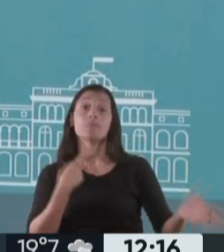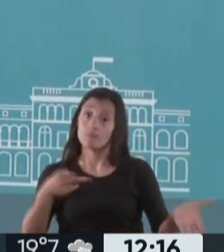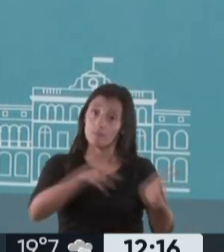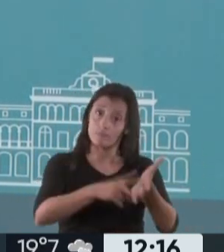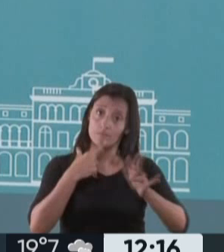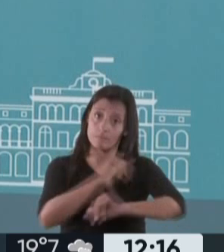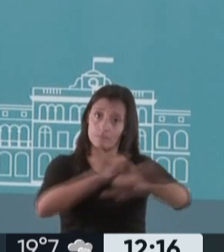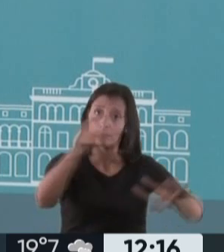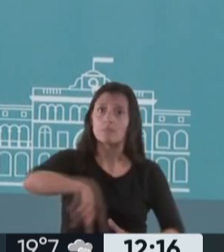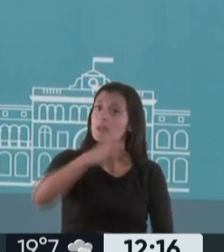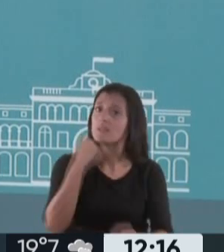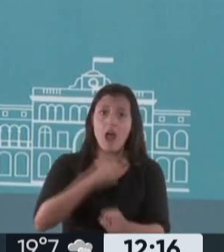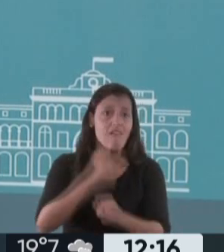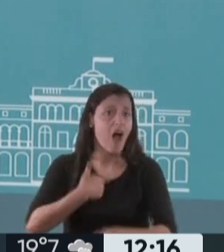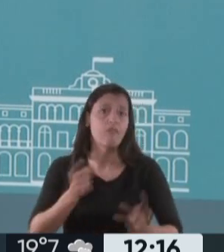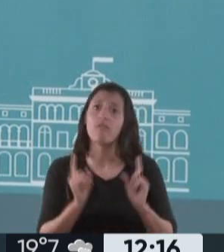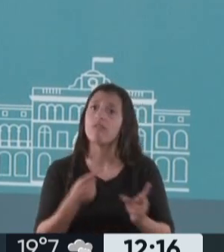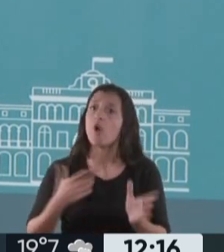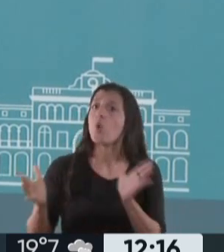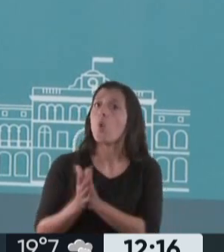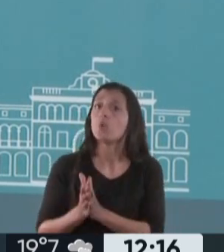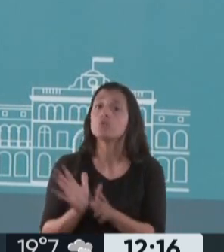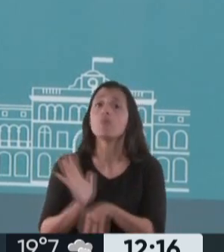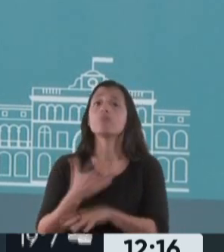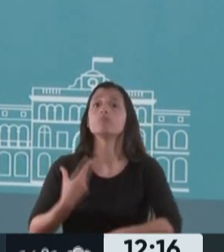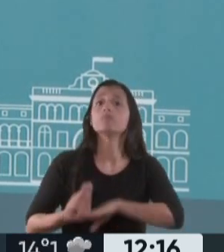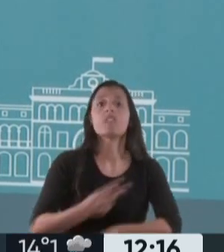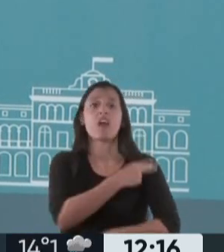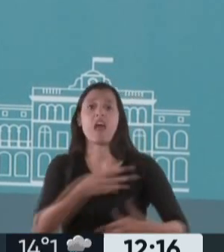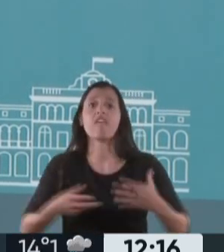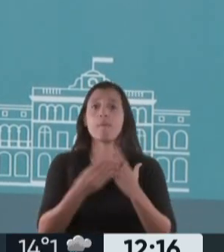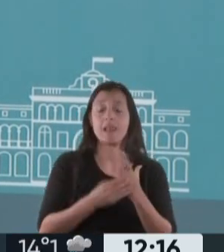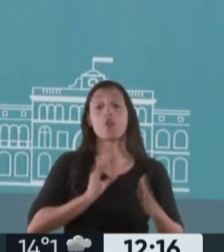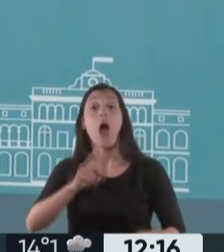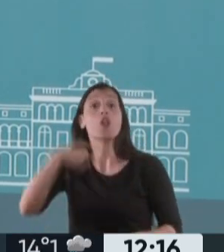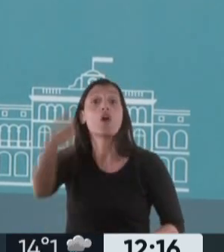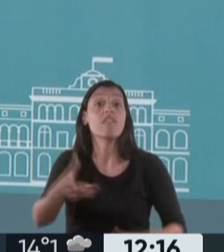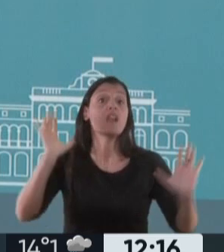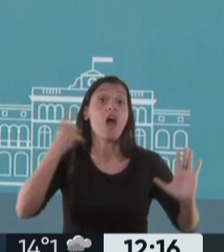trabajando a la par del presidente de la Nación como su jefe de gabinete, y bueno, y el año que viene,